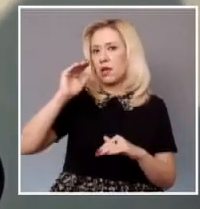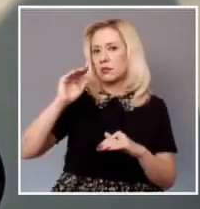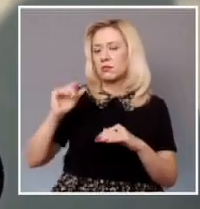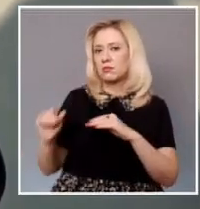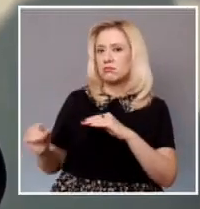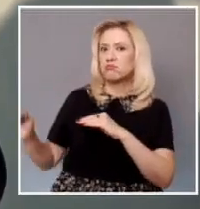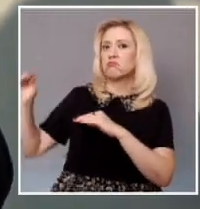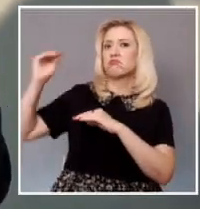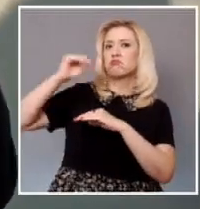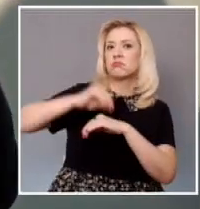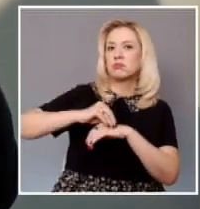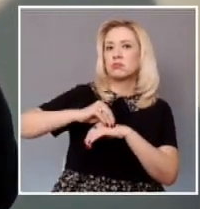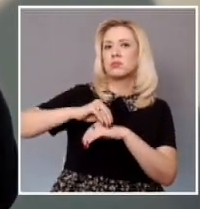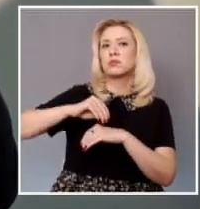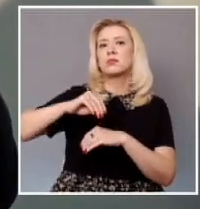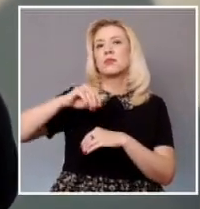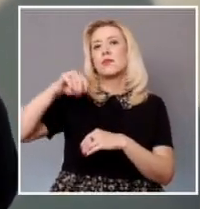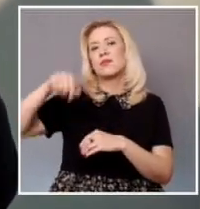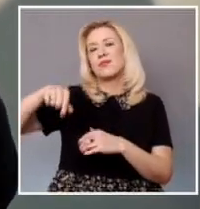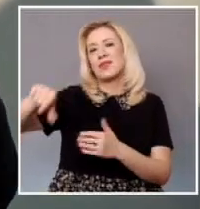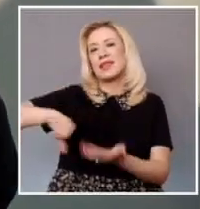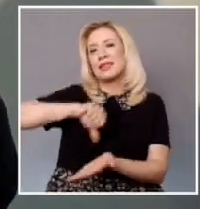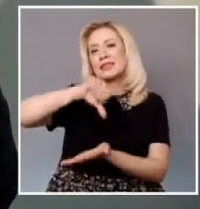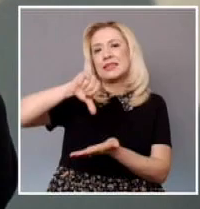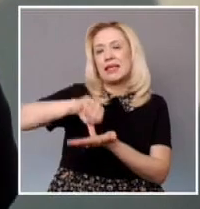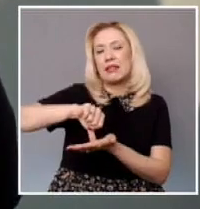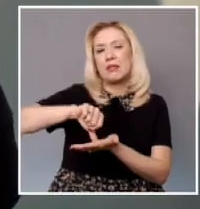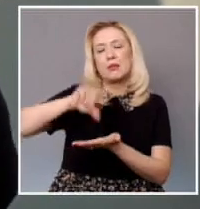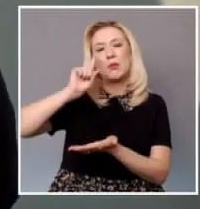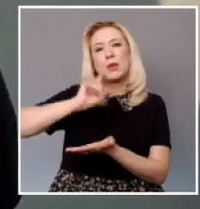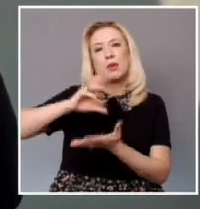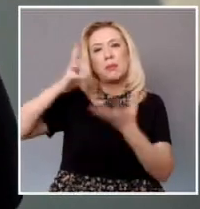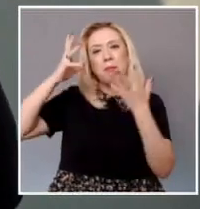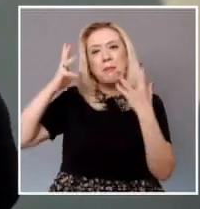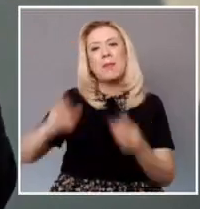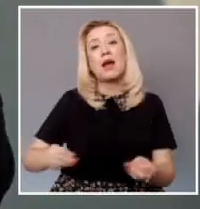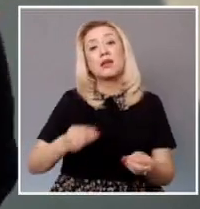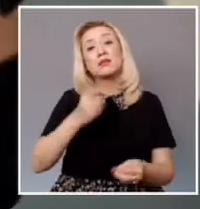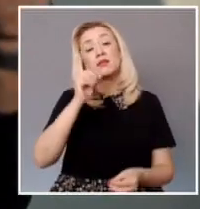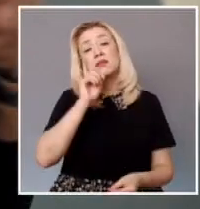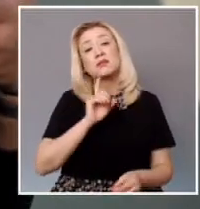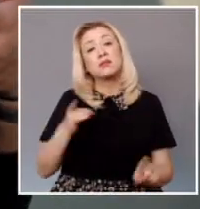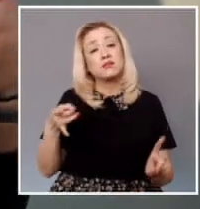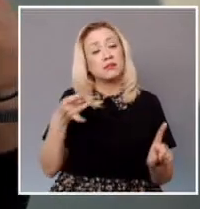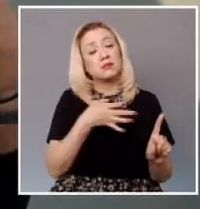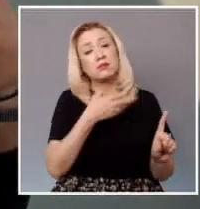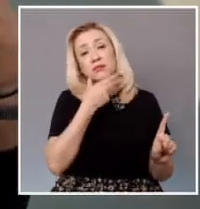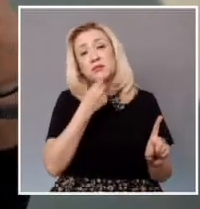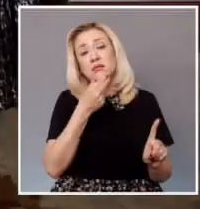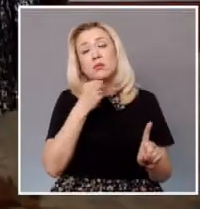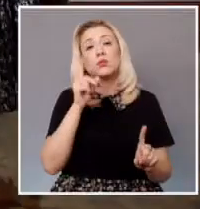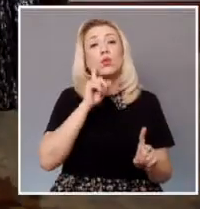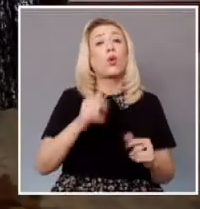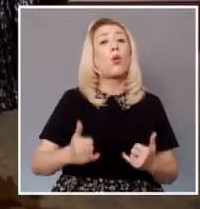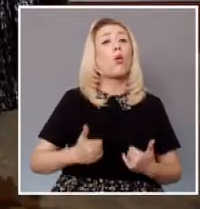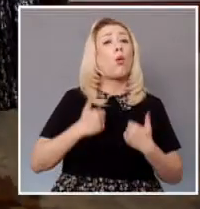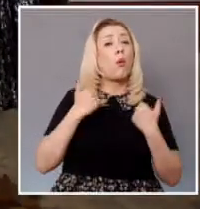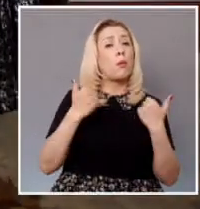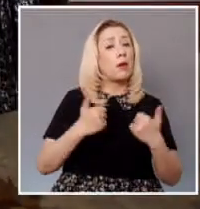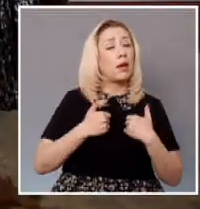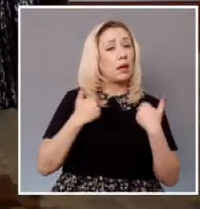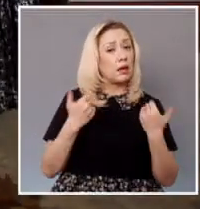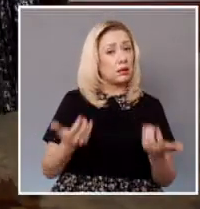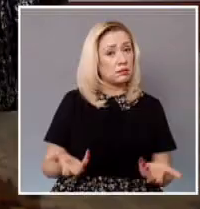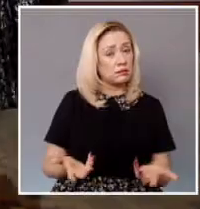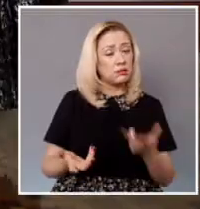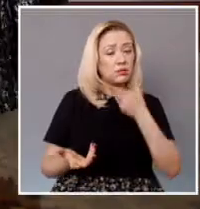zona centro del país que hombres. Y por supuesto son mujeres mucho más jóvenes que los hombres. En este